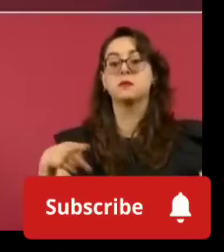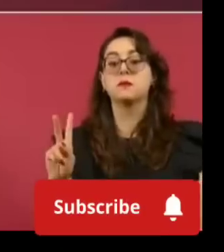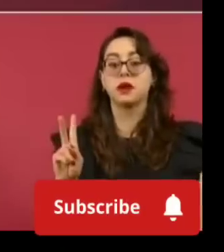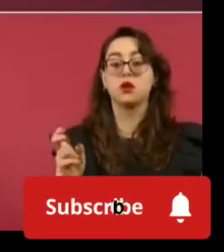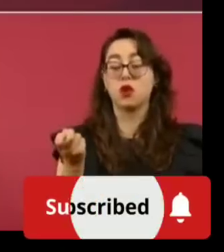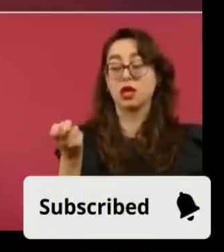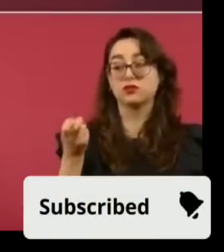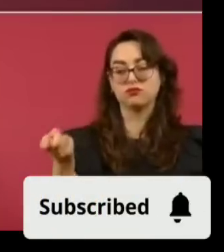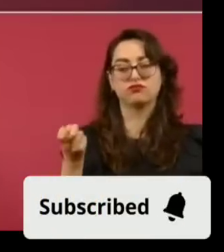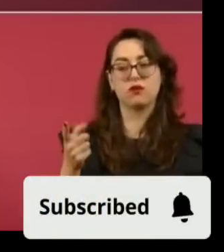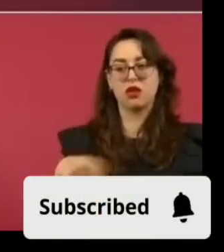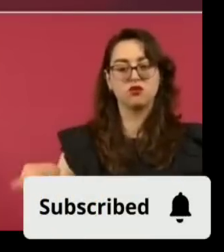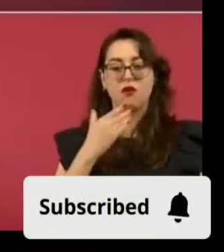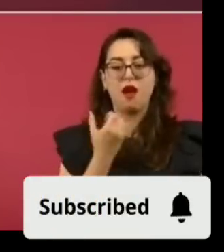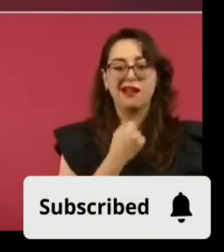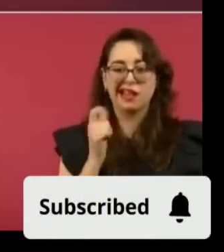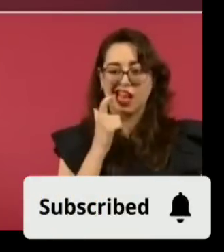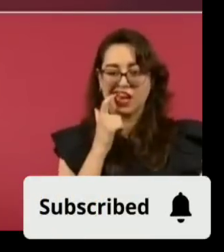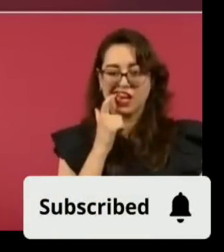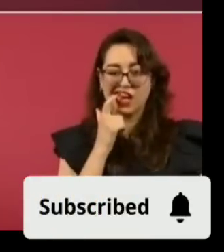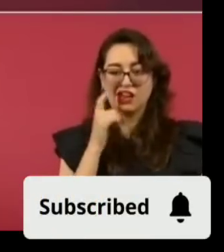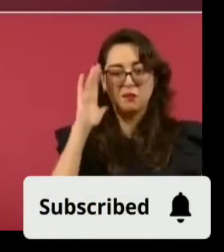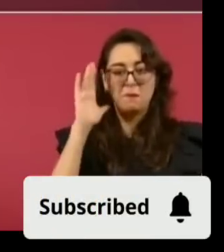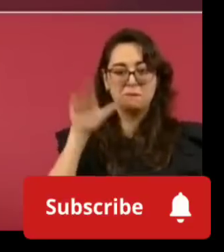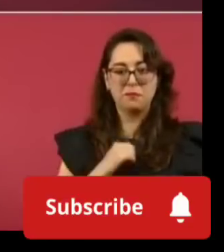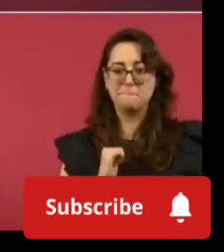eso. Y esto